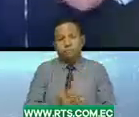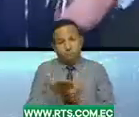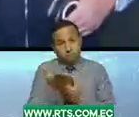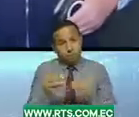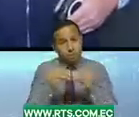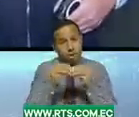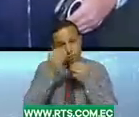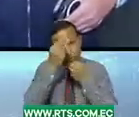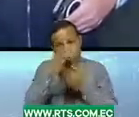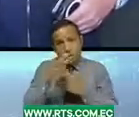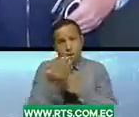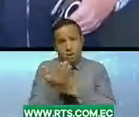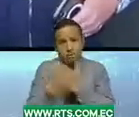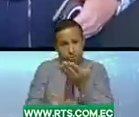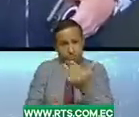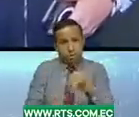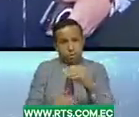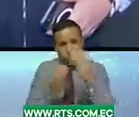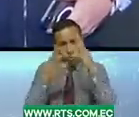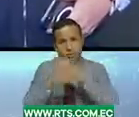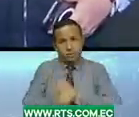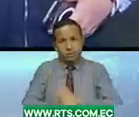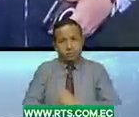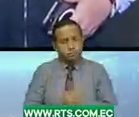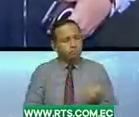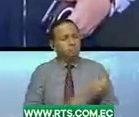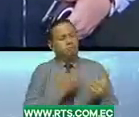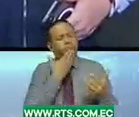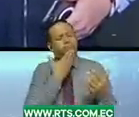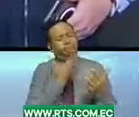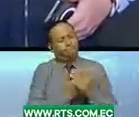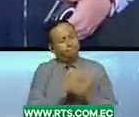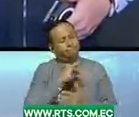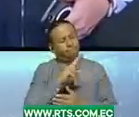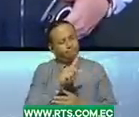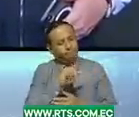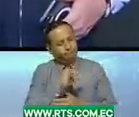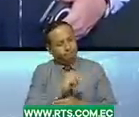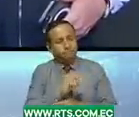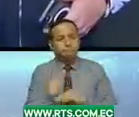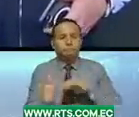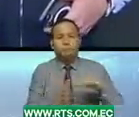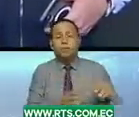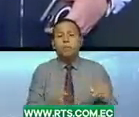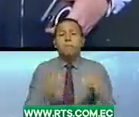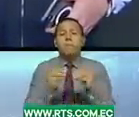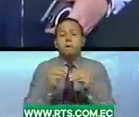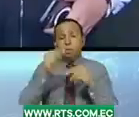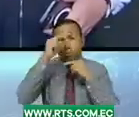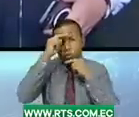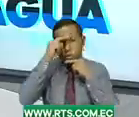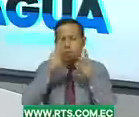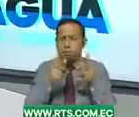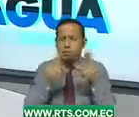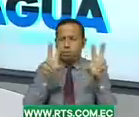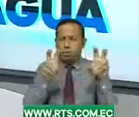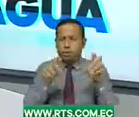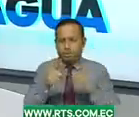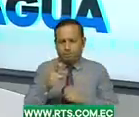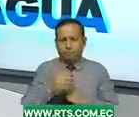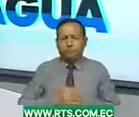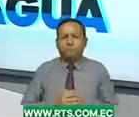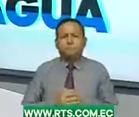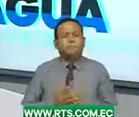información desde estudios. Buenas noches. Claro que sí, Julio César, gracias. Vamos con más noticias relacionadas a este tema, amigos. Más